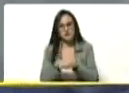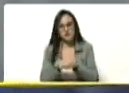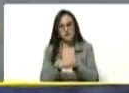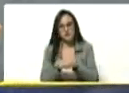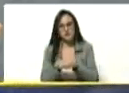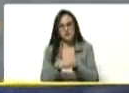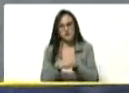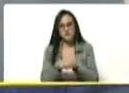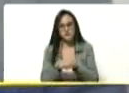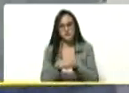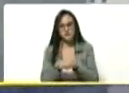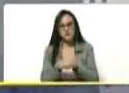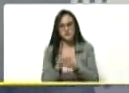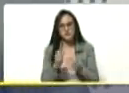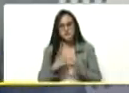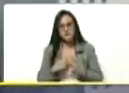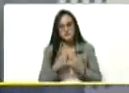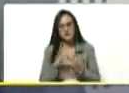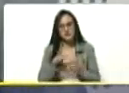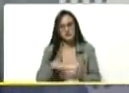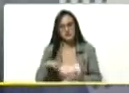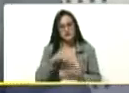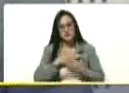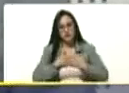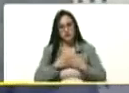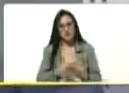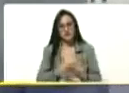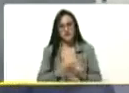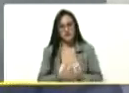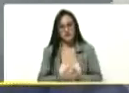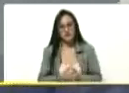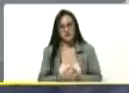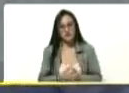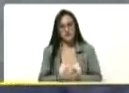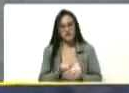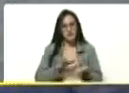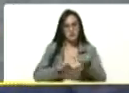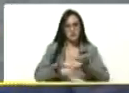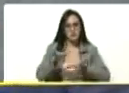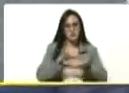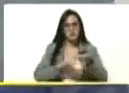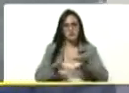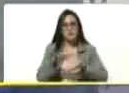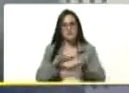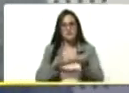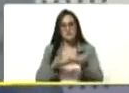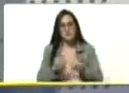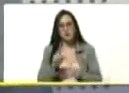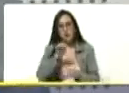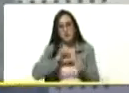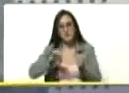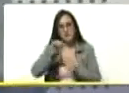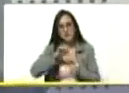unir voluntades alrededor de la solidaridad, la complementariedad y la